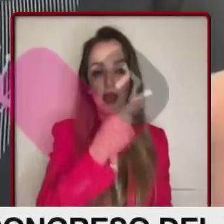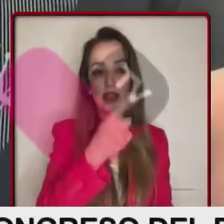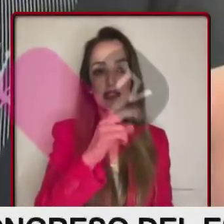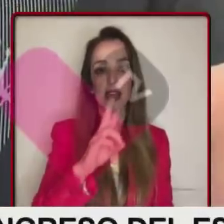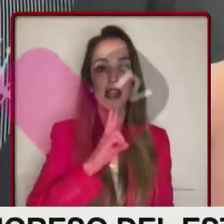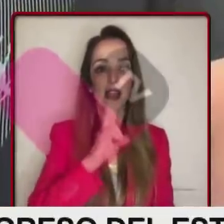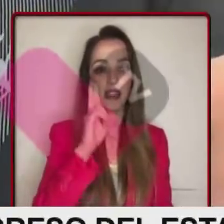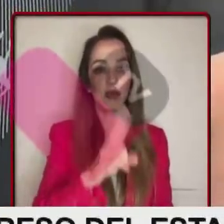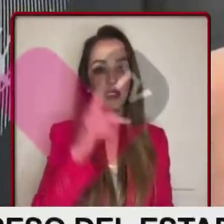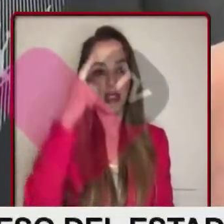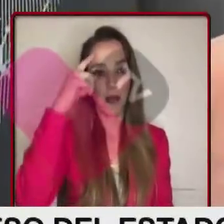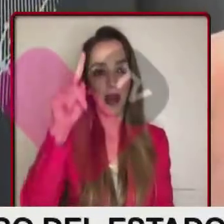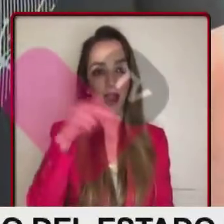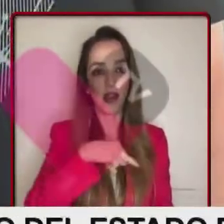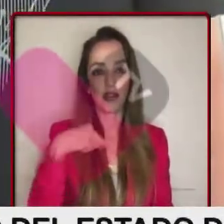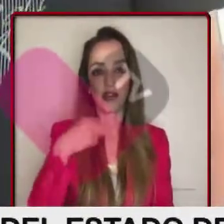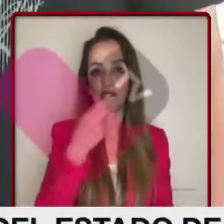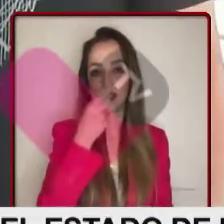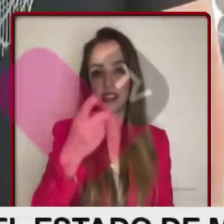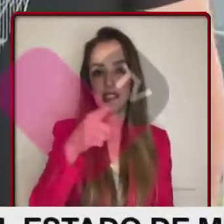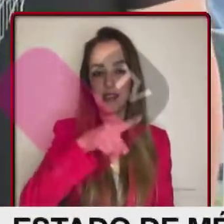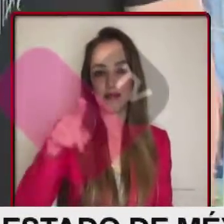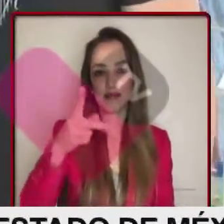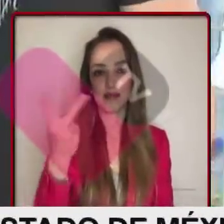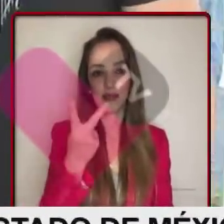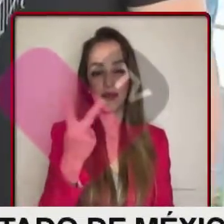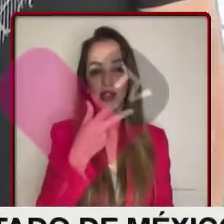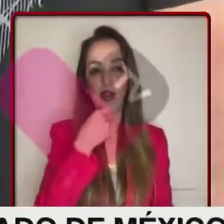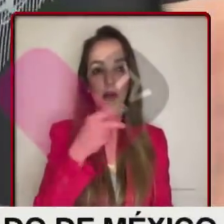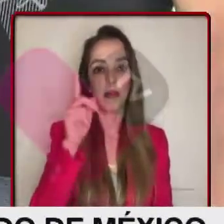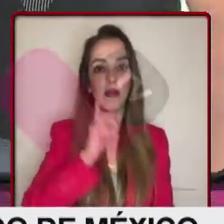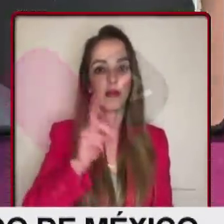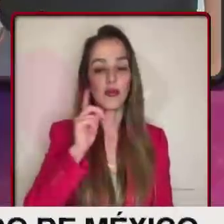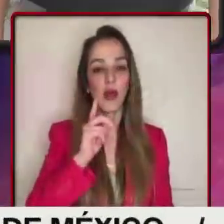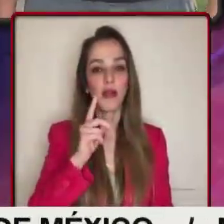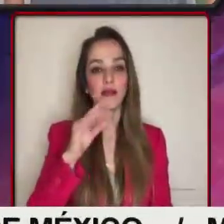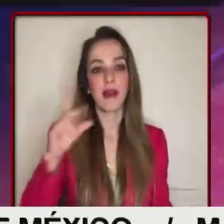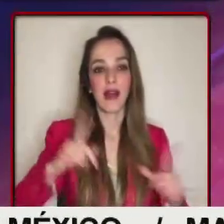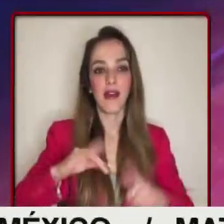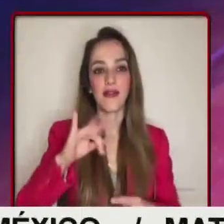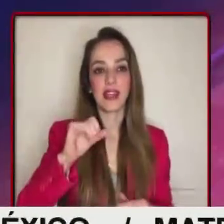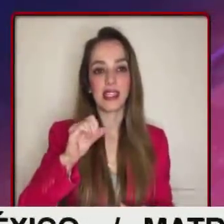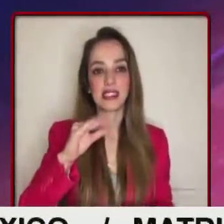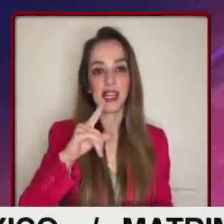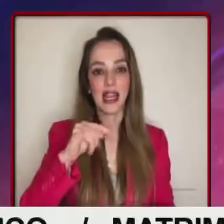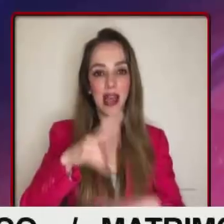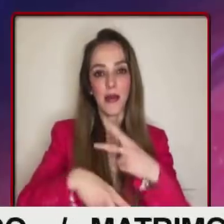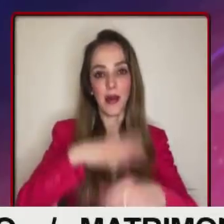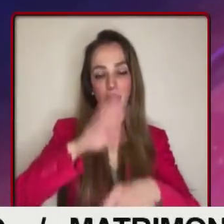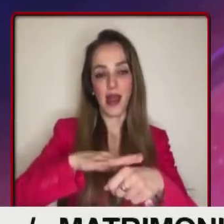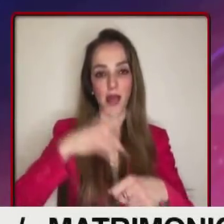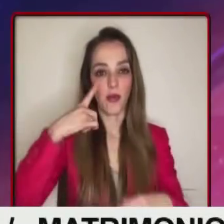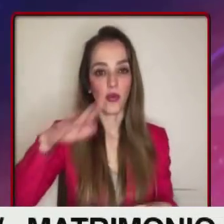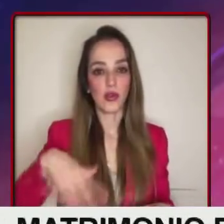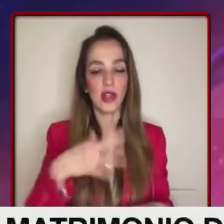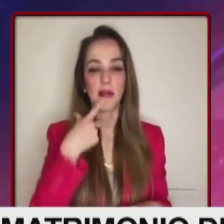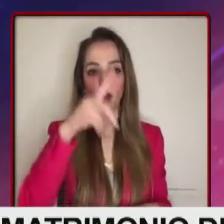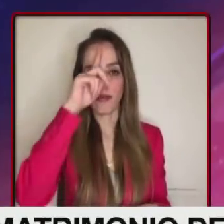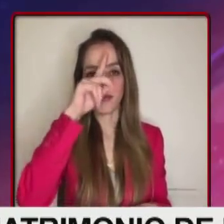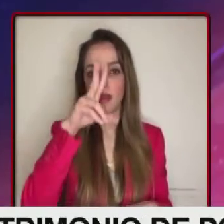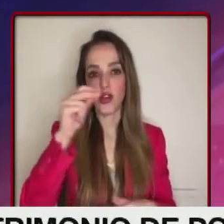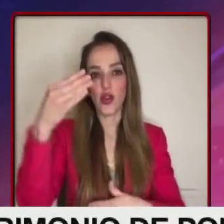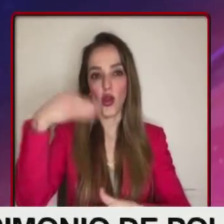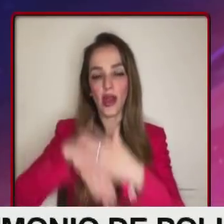a los señores que la fiscalía los buscaría y que no es recomendable que ingresaran al lugar. Entonces, bueno, ahí